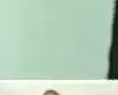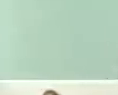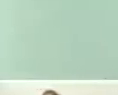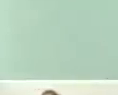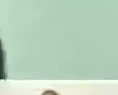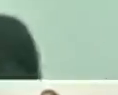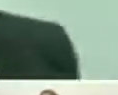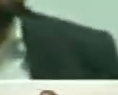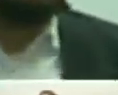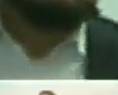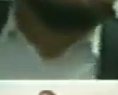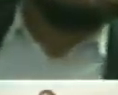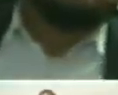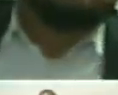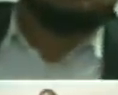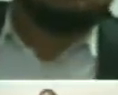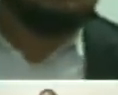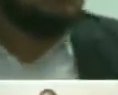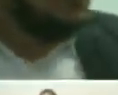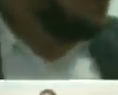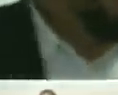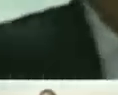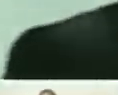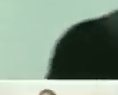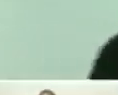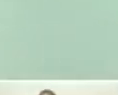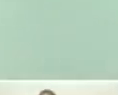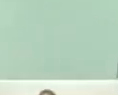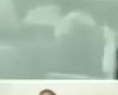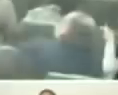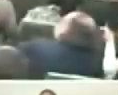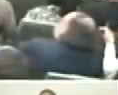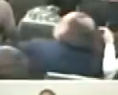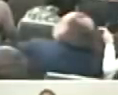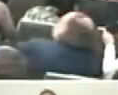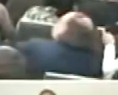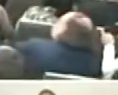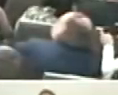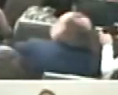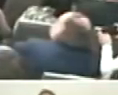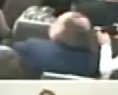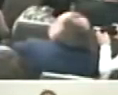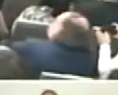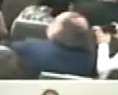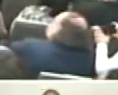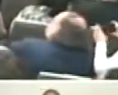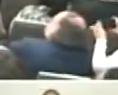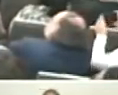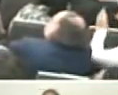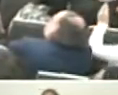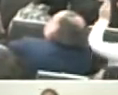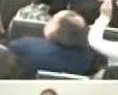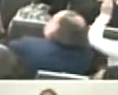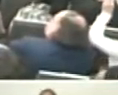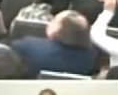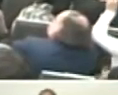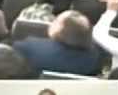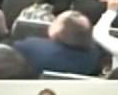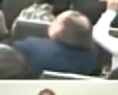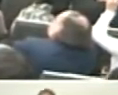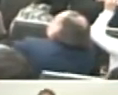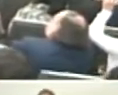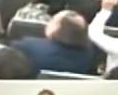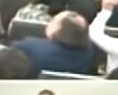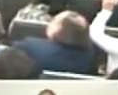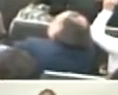de abril, pero también muchas lecciones se han sacado de aquel golpe de Estado. La principal de ellas es